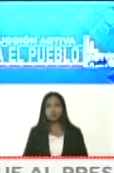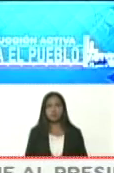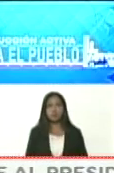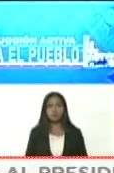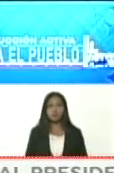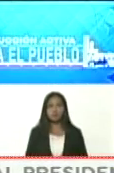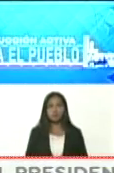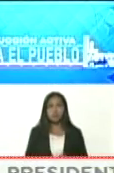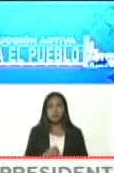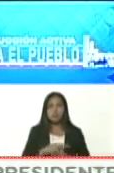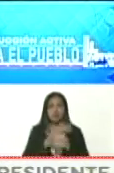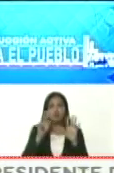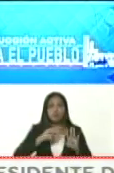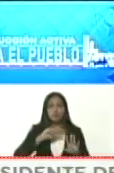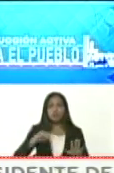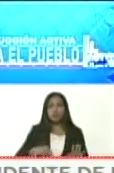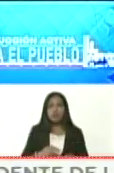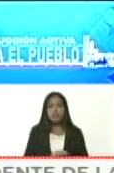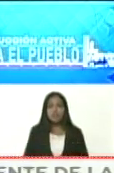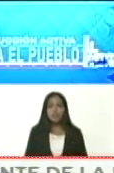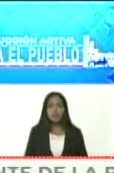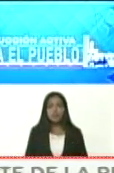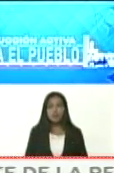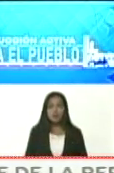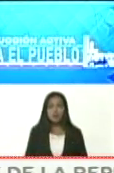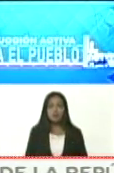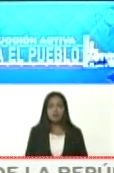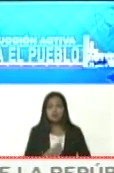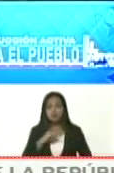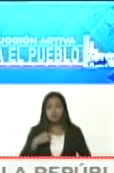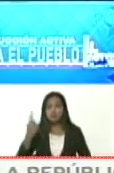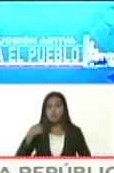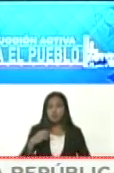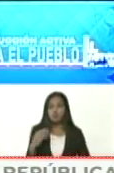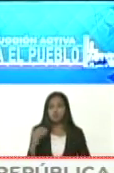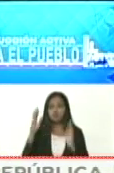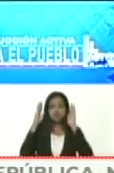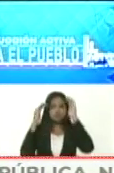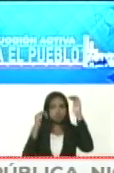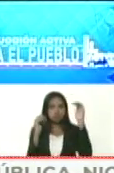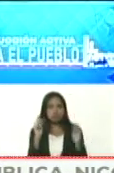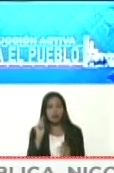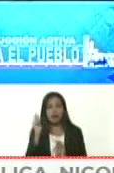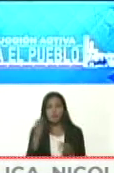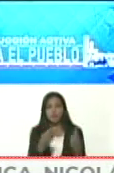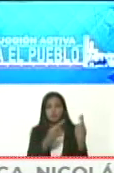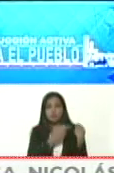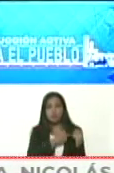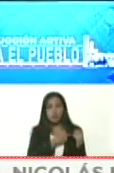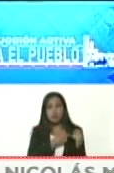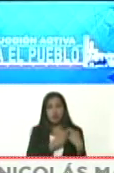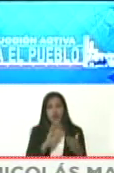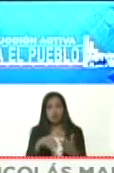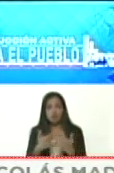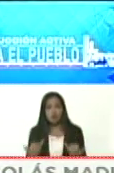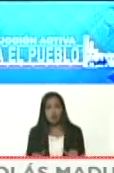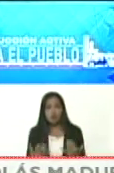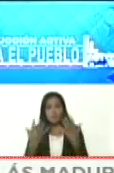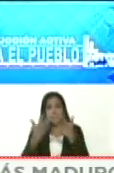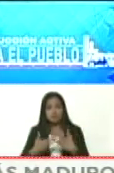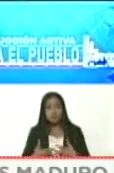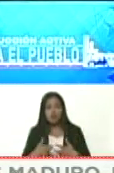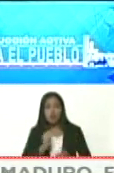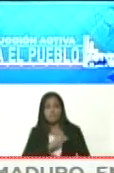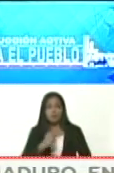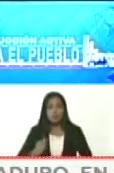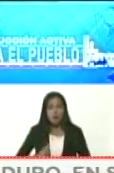Y precisamente nosotros estamos concentrados en una tarea vital. Señores empresarios